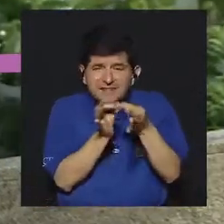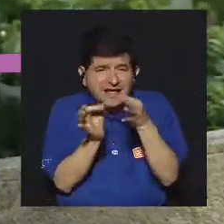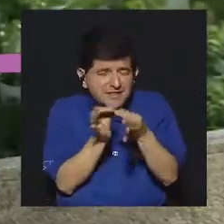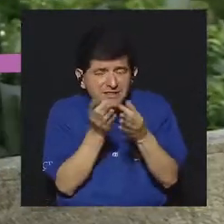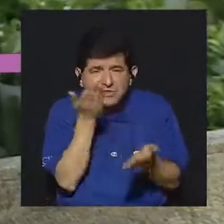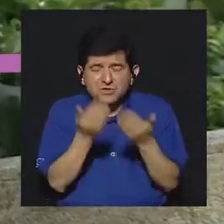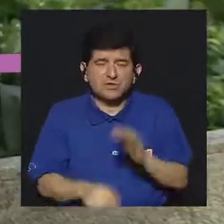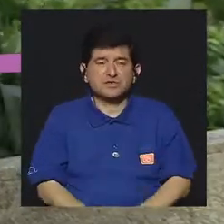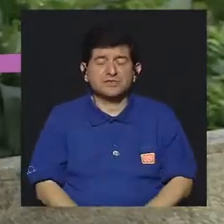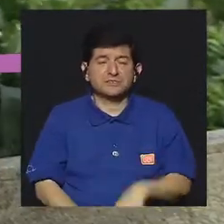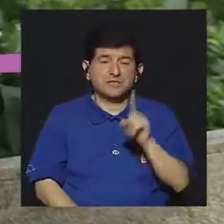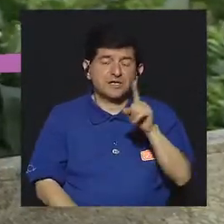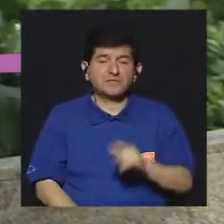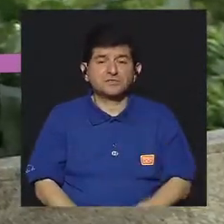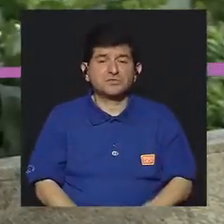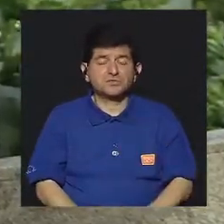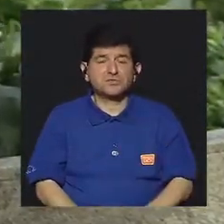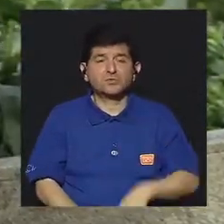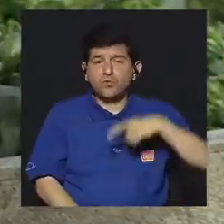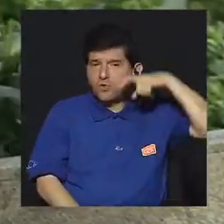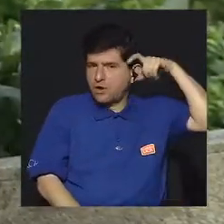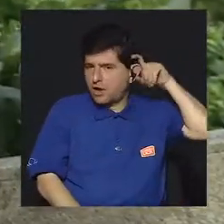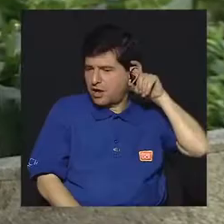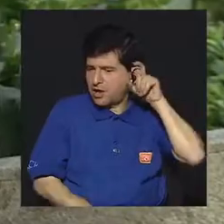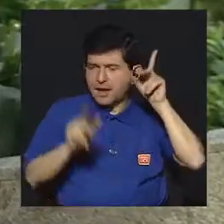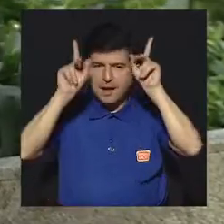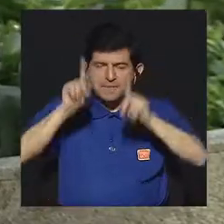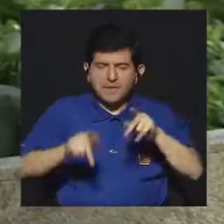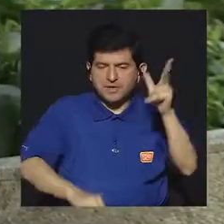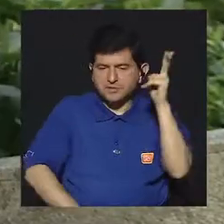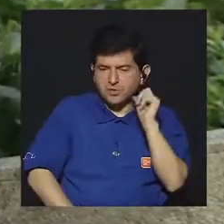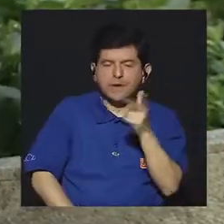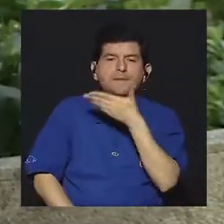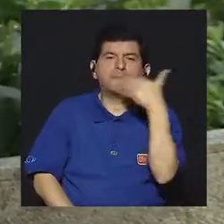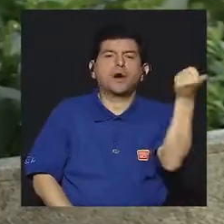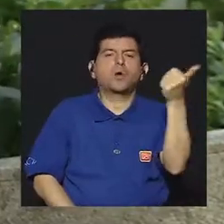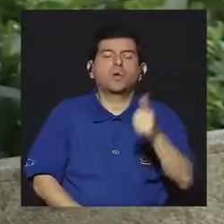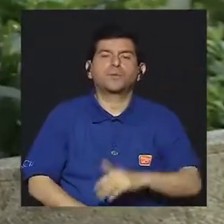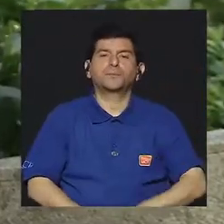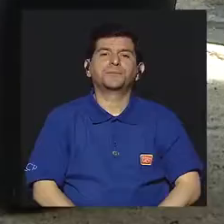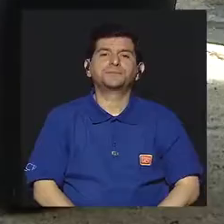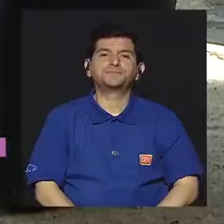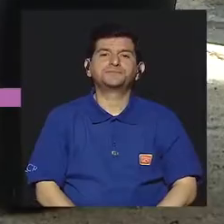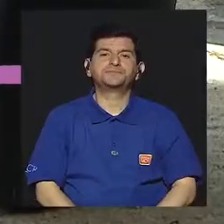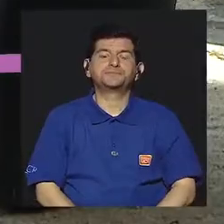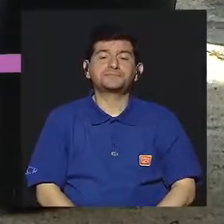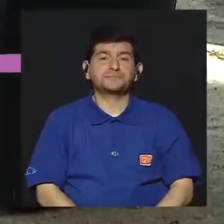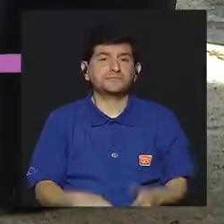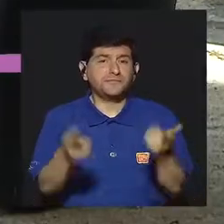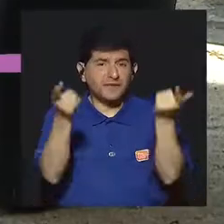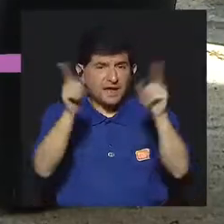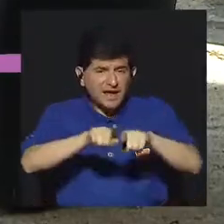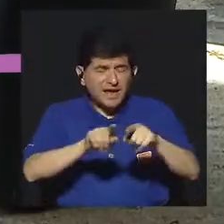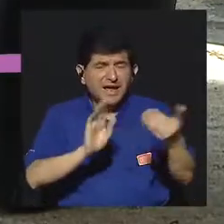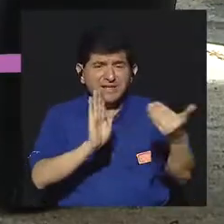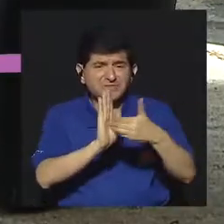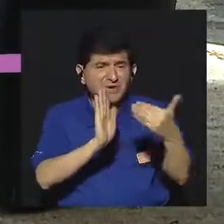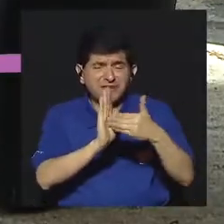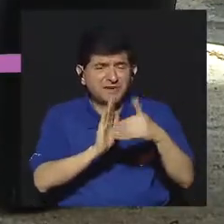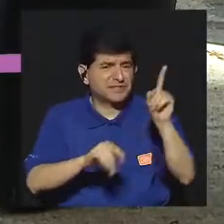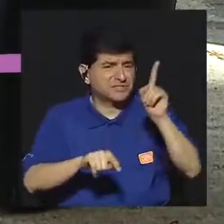sino tal vez mandando un estímulo por medio de un audífono para que la persona pueda escuchar mejor. Diana, y en caso de que el daño